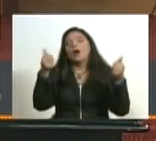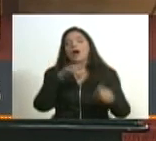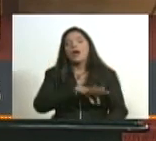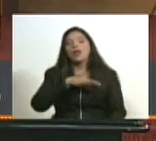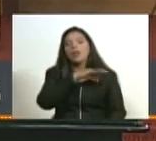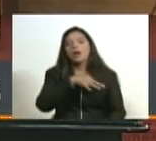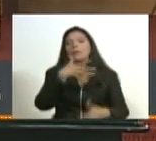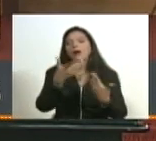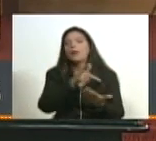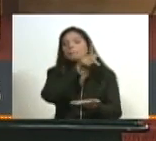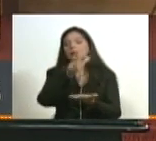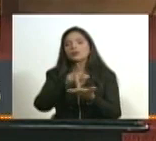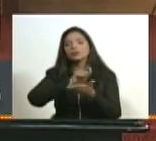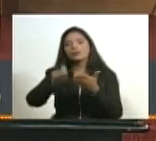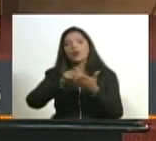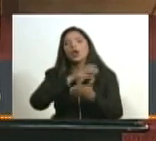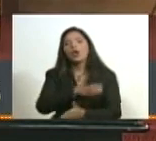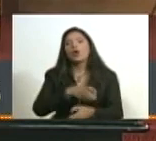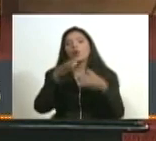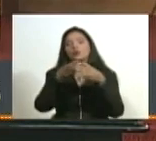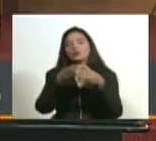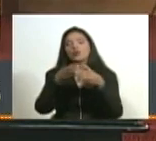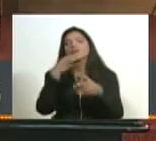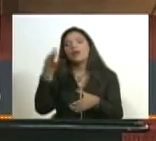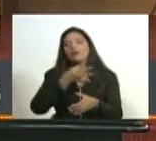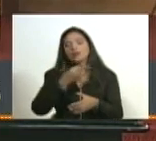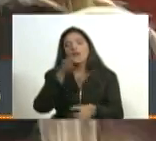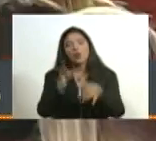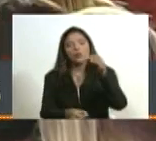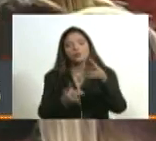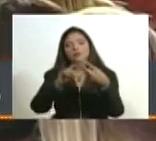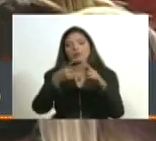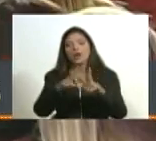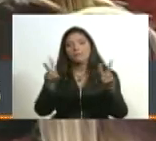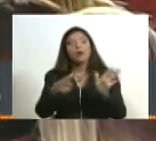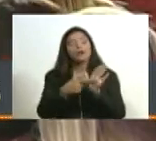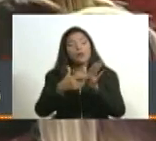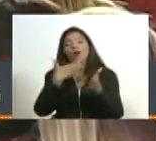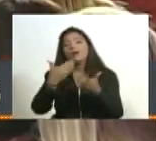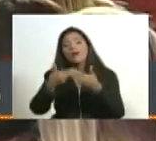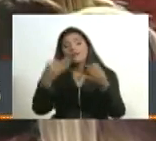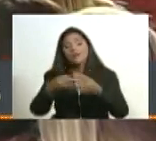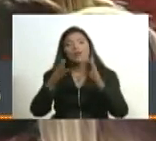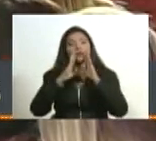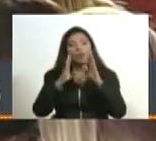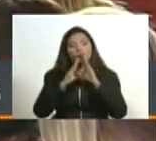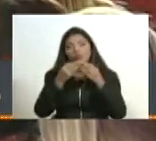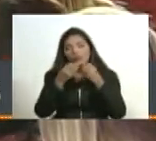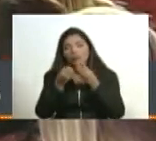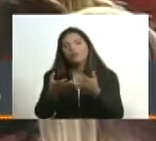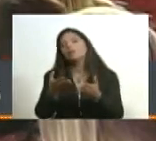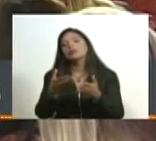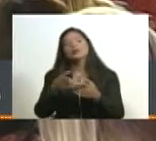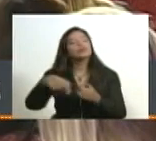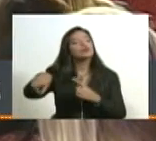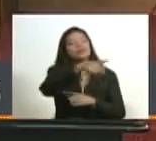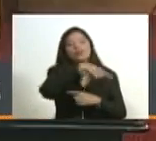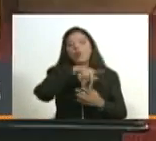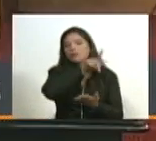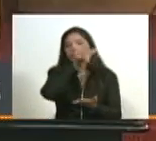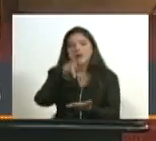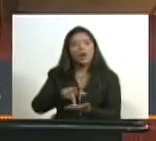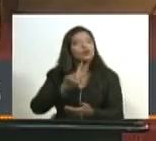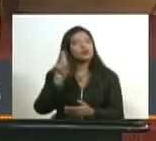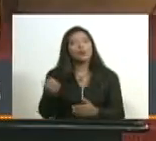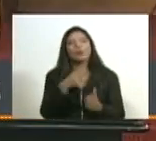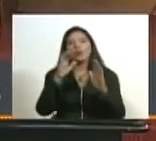Asamblea Constituyente y la Comisión de la Verdad y la Justicia y Paz, que establezca la verdad, el testimonio, que sean citados todos, que todo el mundo